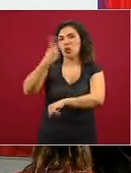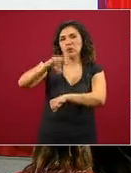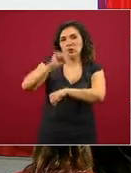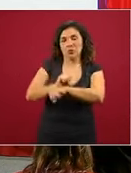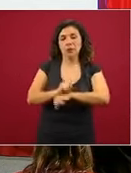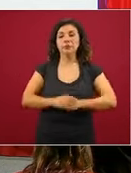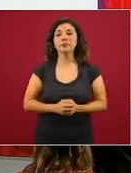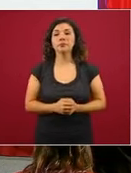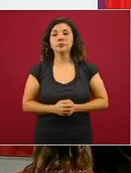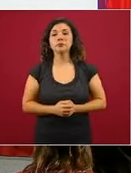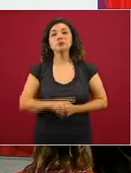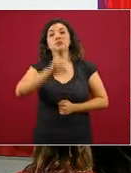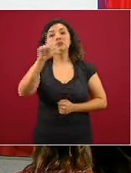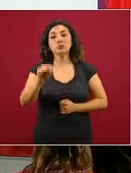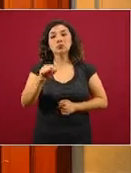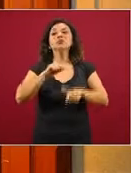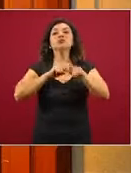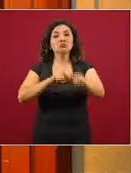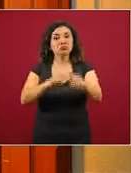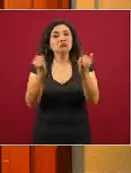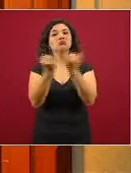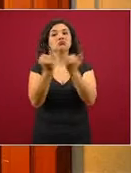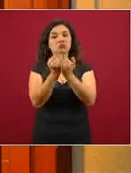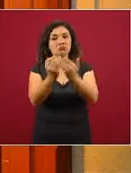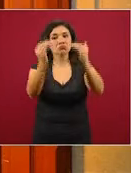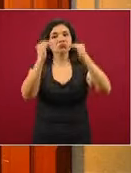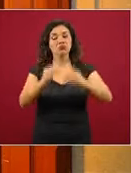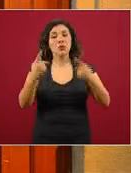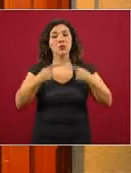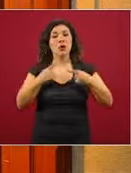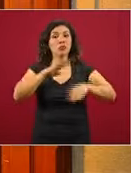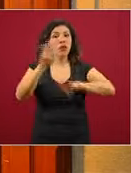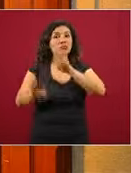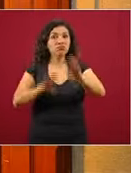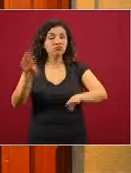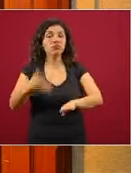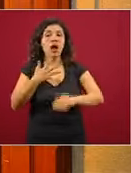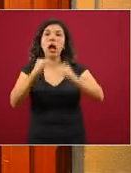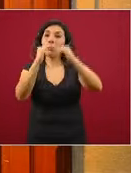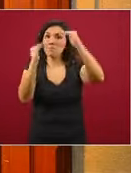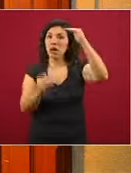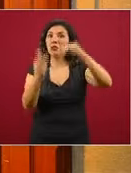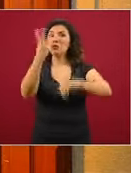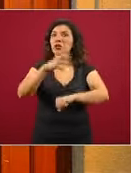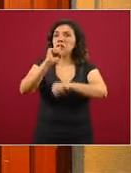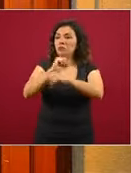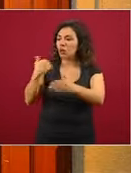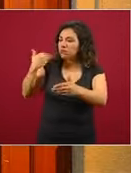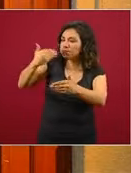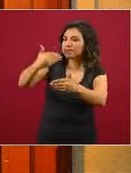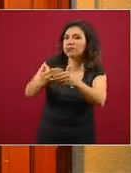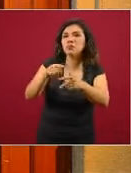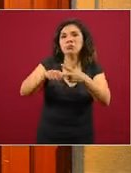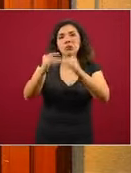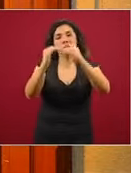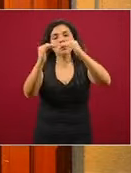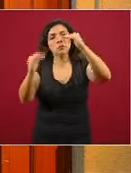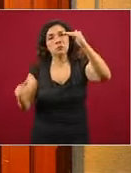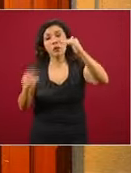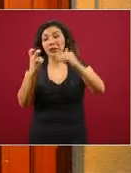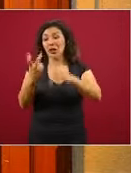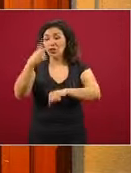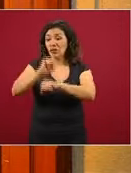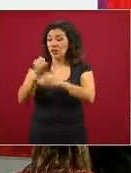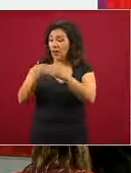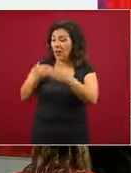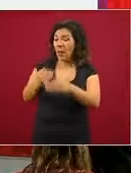estimados. Continuamos con un descenso también en la tendencia de las defunciones de al menos ya 3 semanas, siendo este descenso en las últimas 2, de